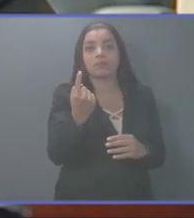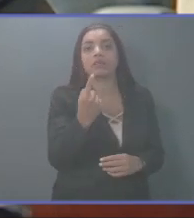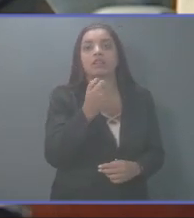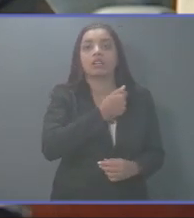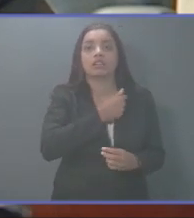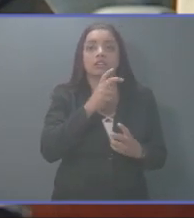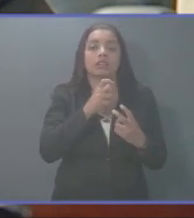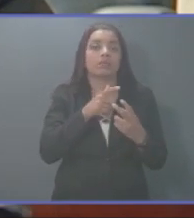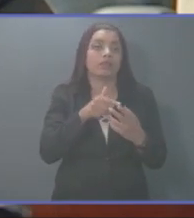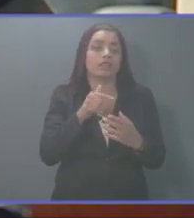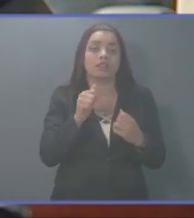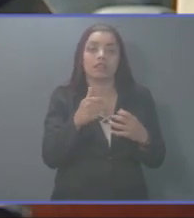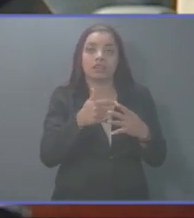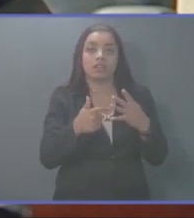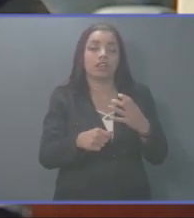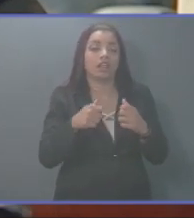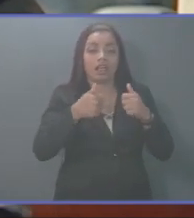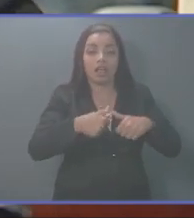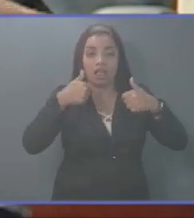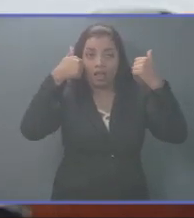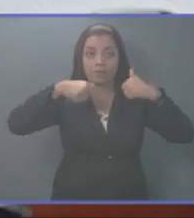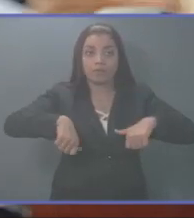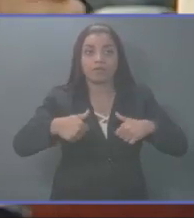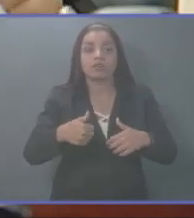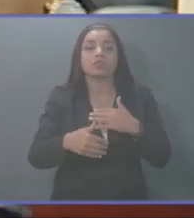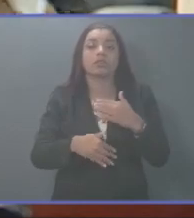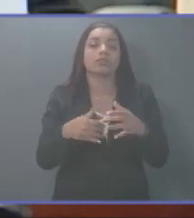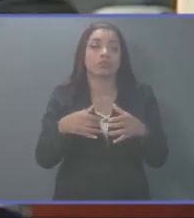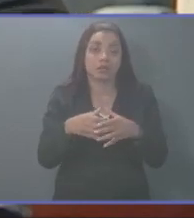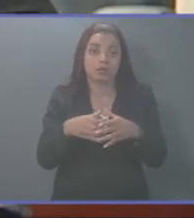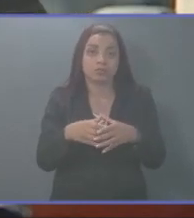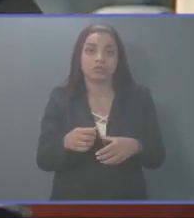de desplazamiento forzado interno previa aprobación del mismo por la Comisión.